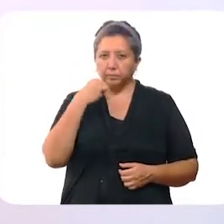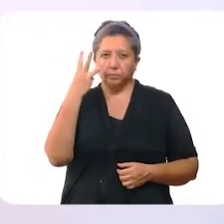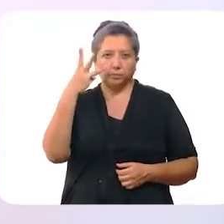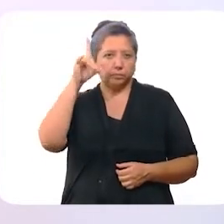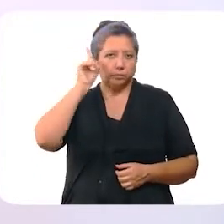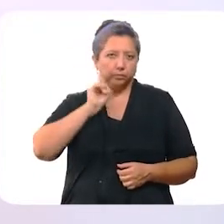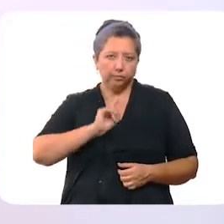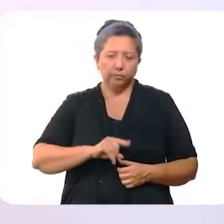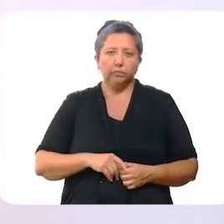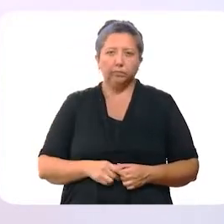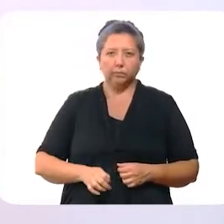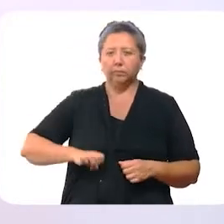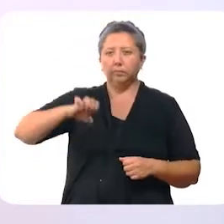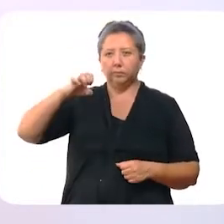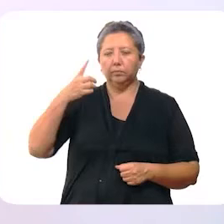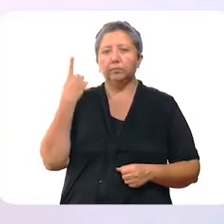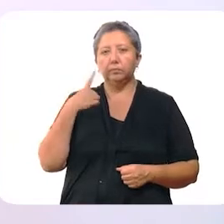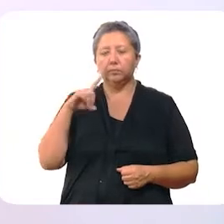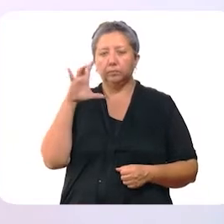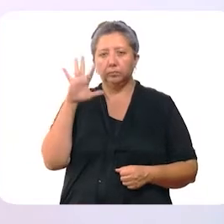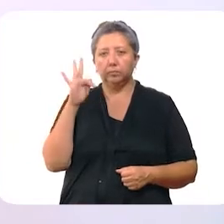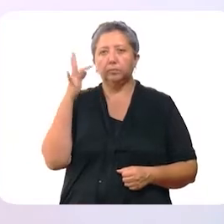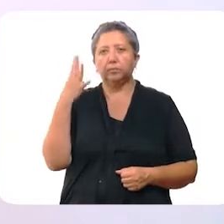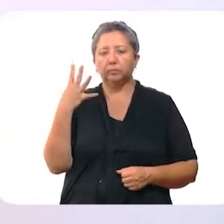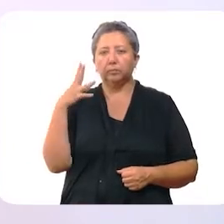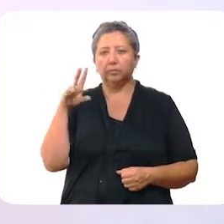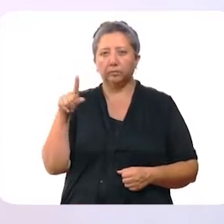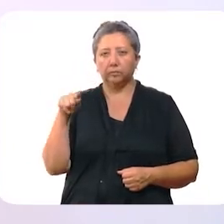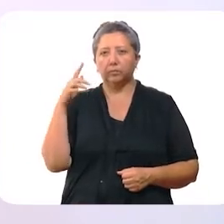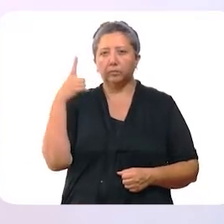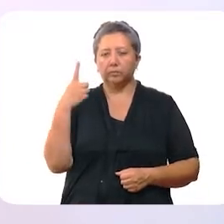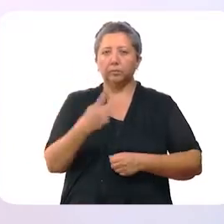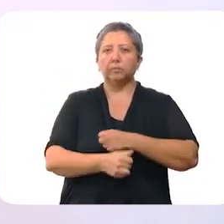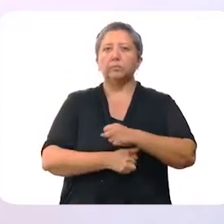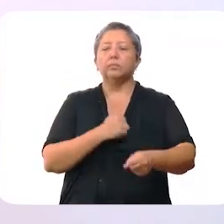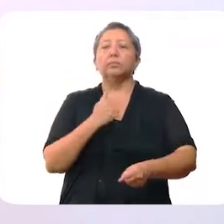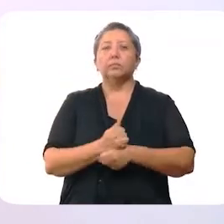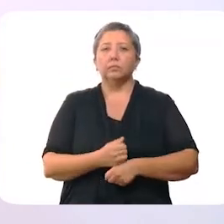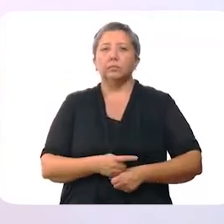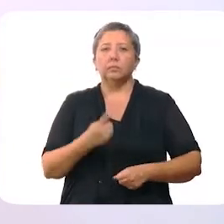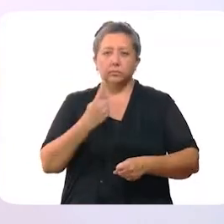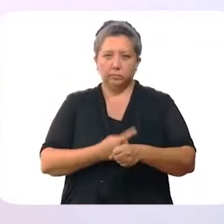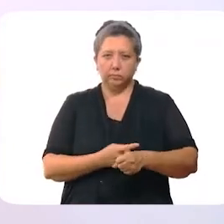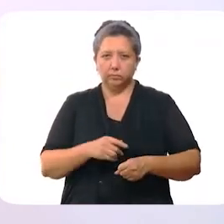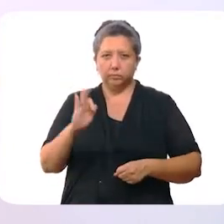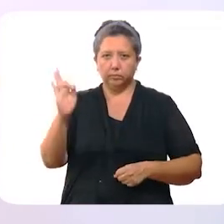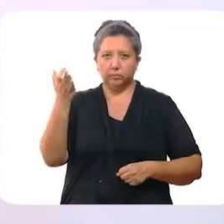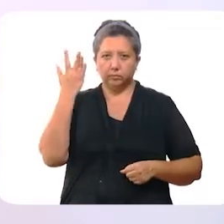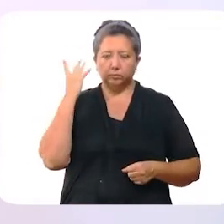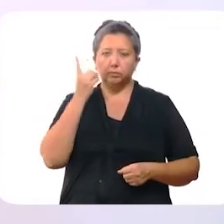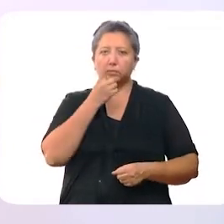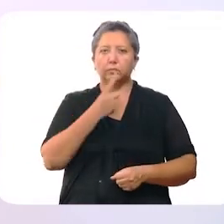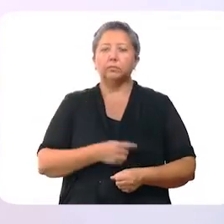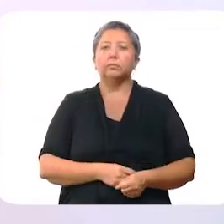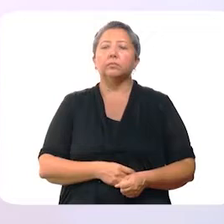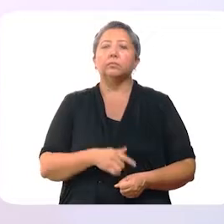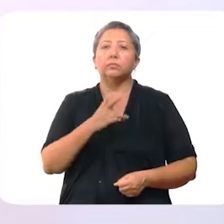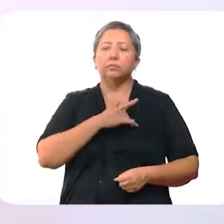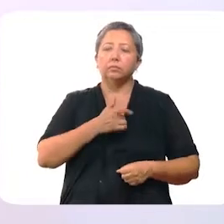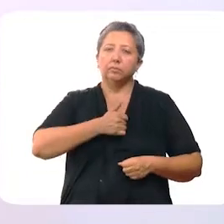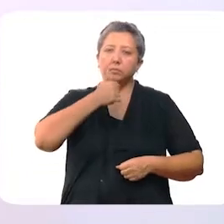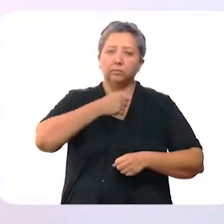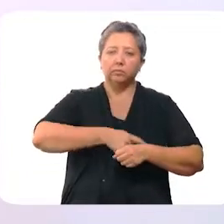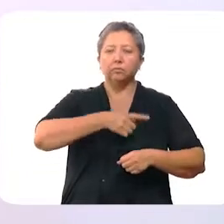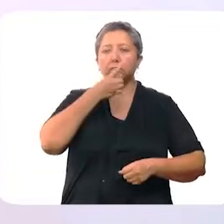3 mujeres, de un rango de edad de 44 a 71 años. Sus principales enfermedades fueron hipertensión